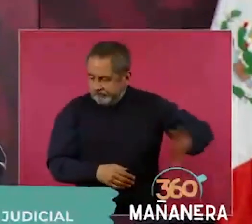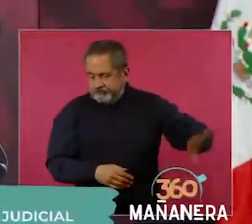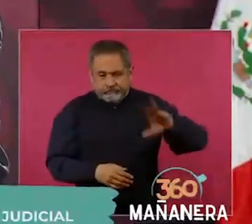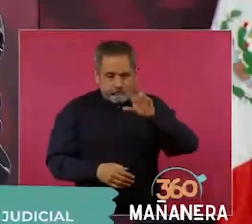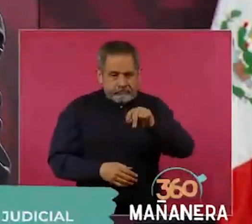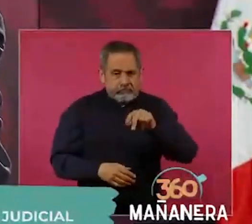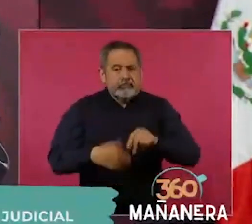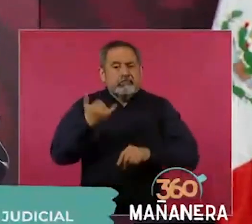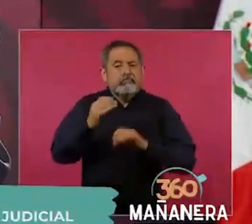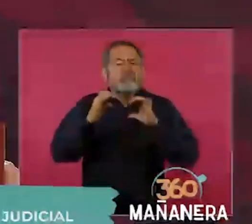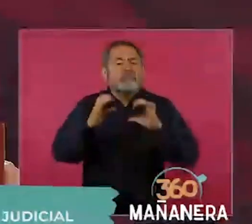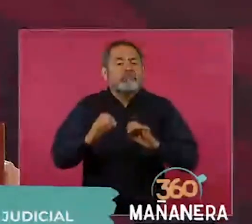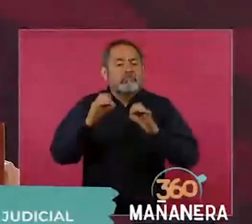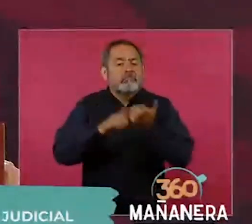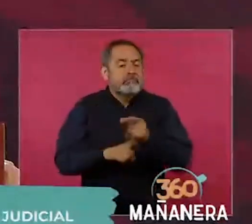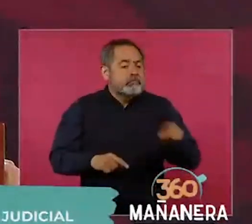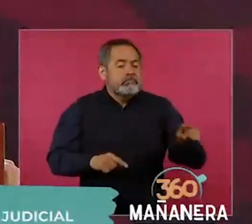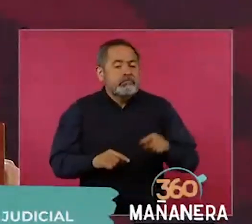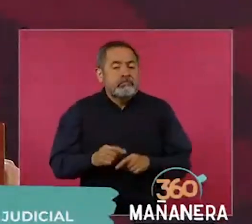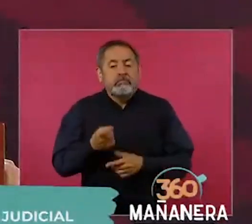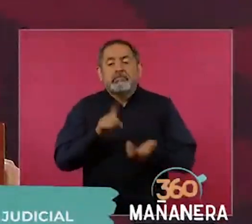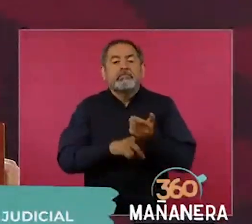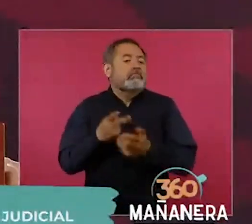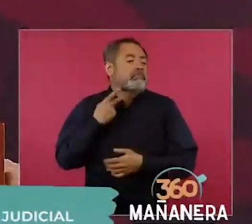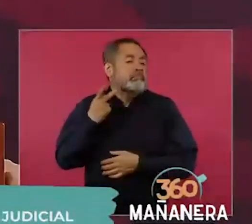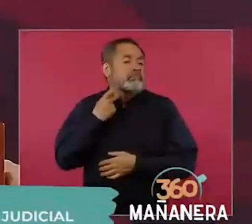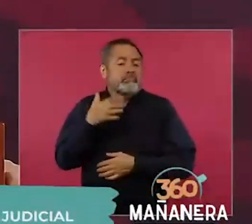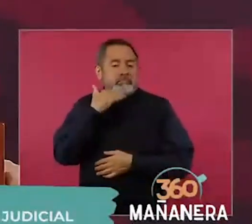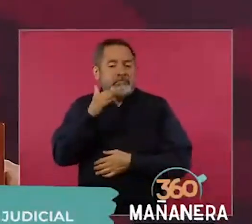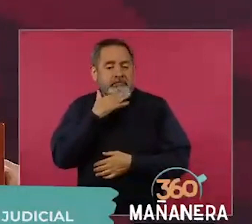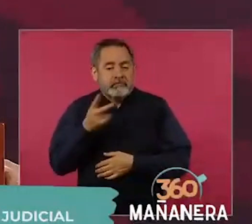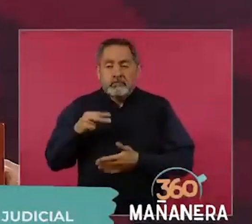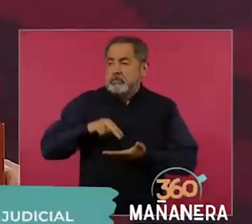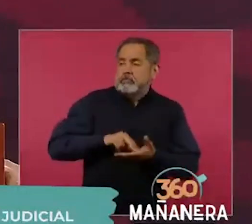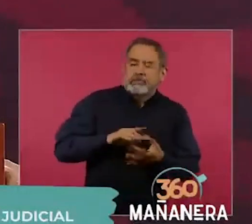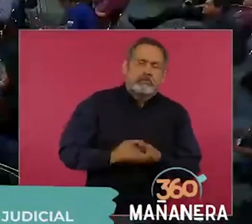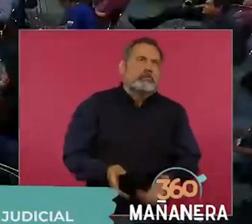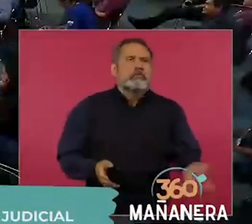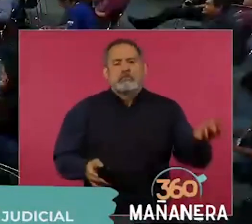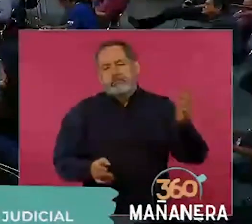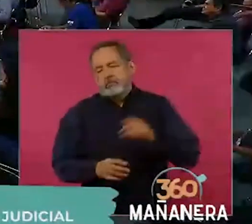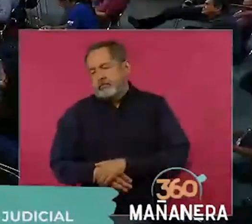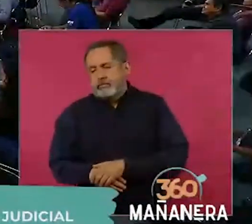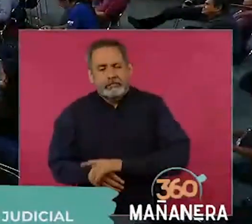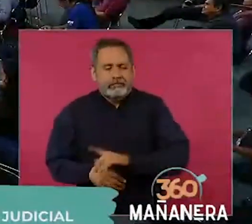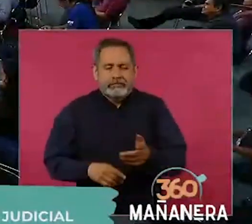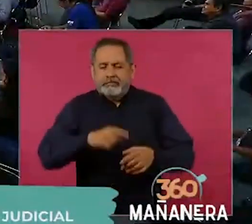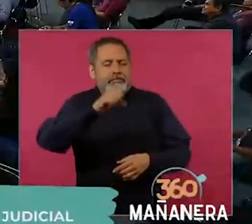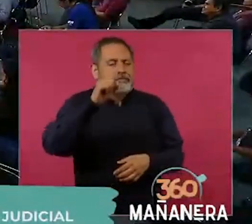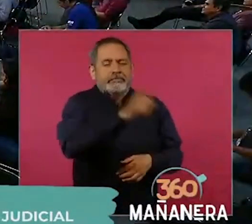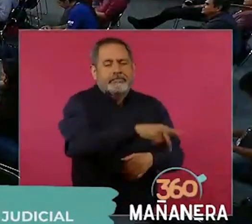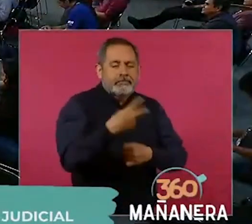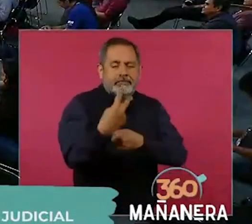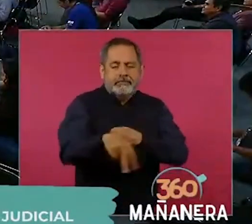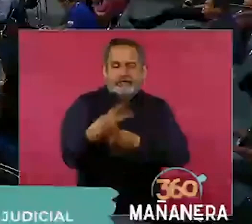y cuidar a la delincuencia de cuello blanco. No vaya a salir ahí la televisora